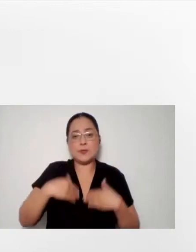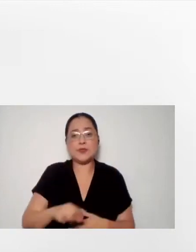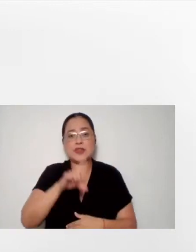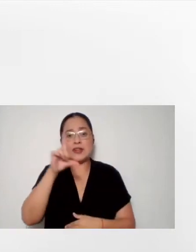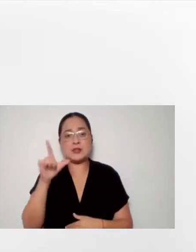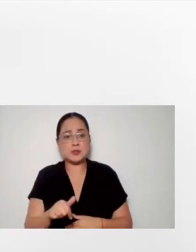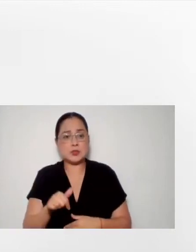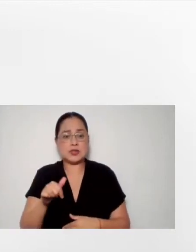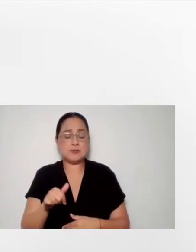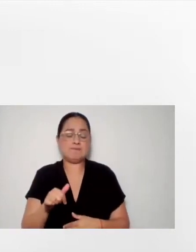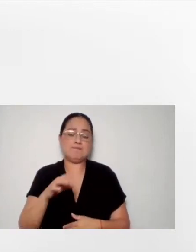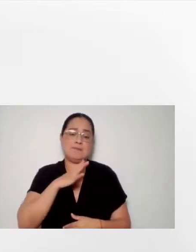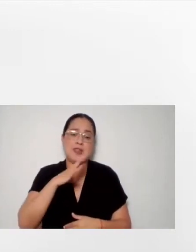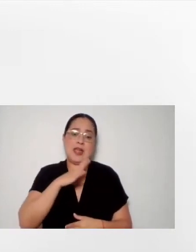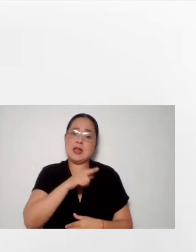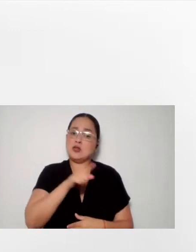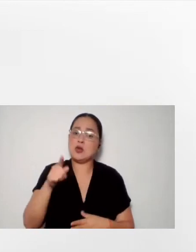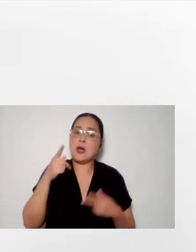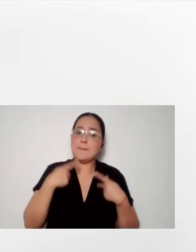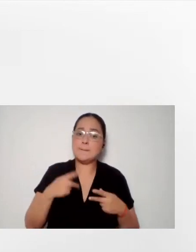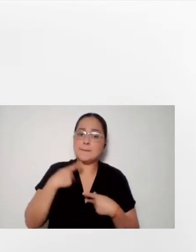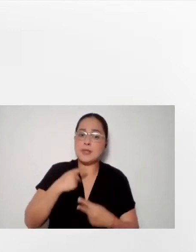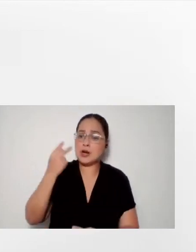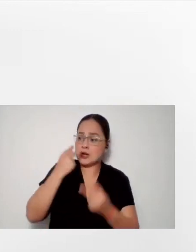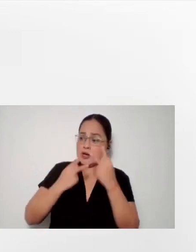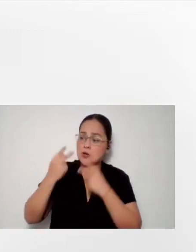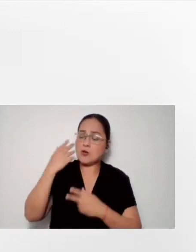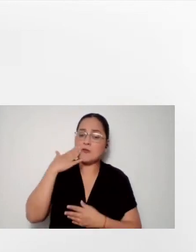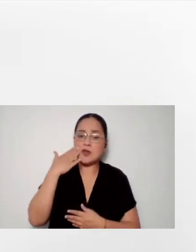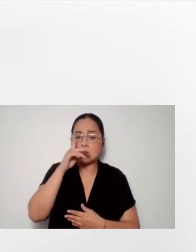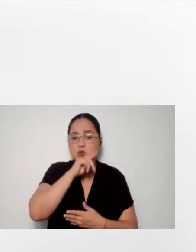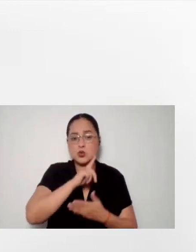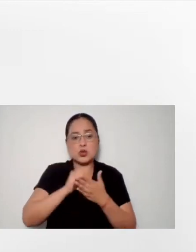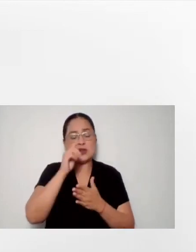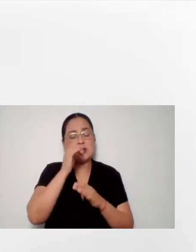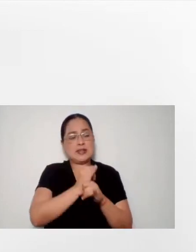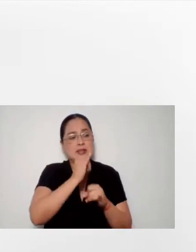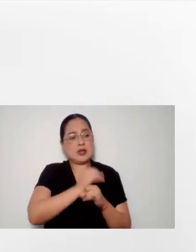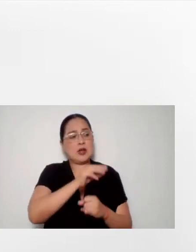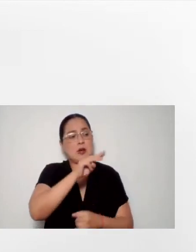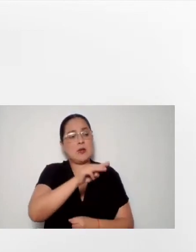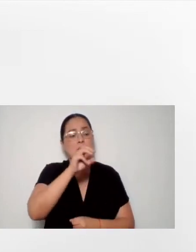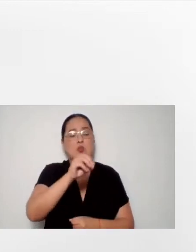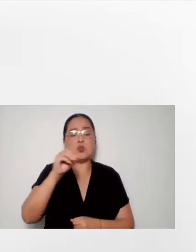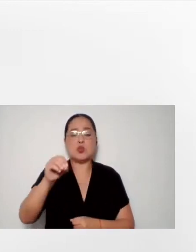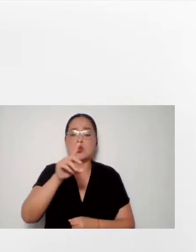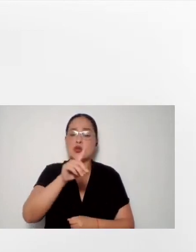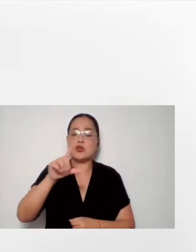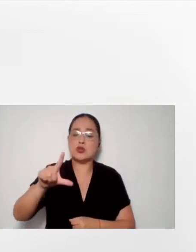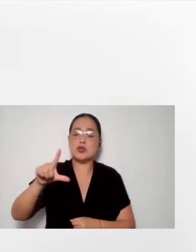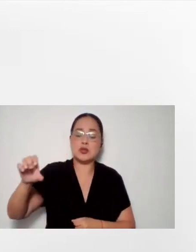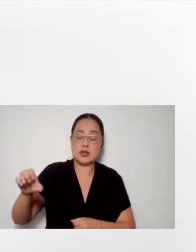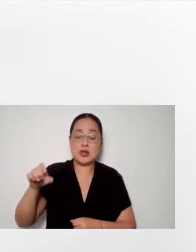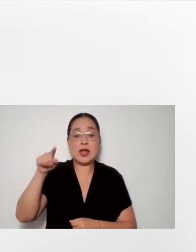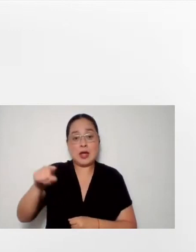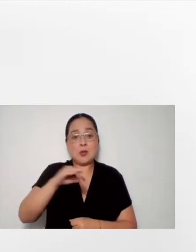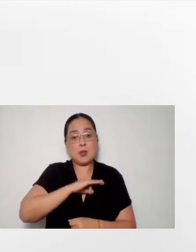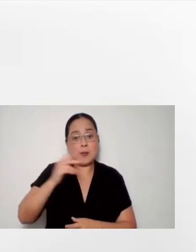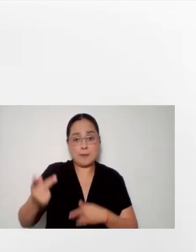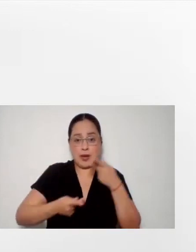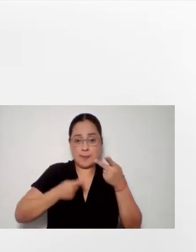espacio para todas aquellas personas que nos siguen en redes sociales y en la plataforma Moodle para que hagan preguntas y